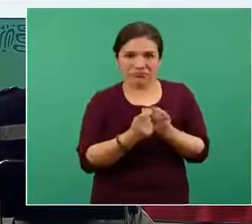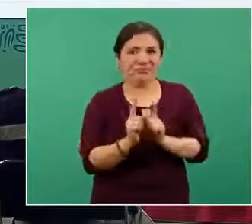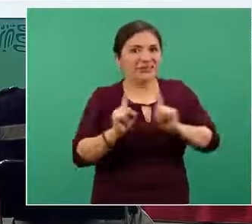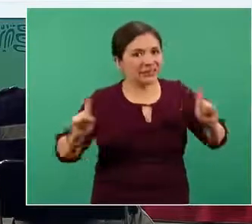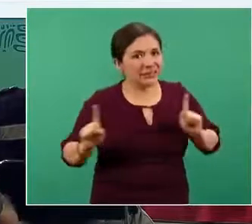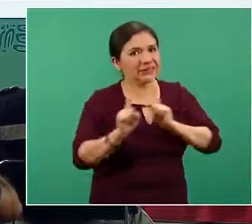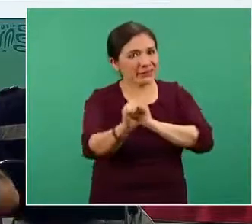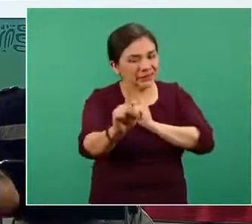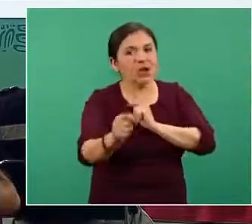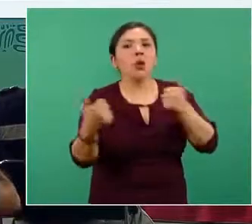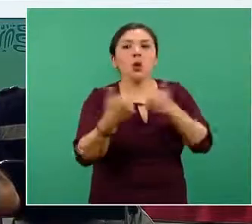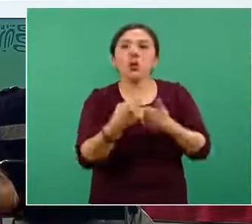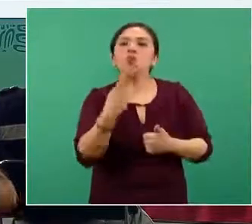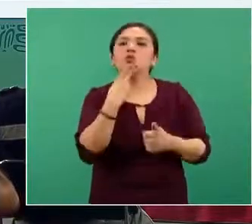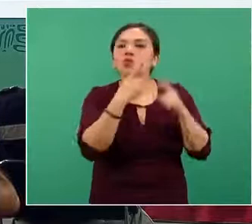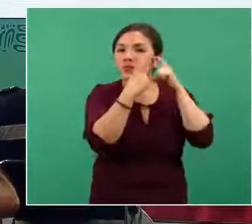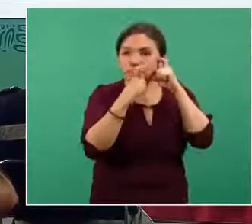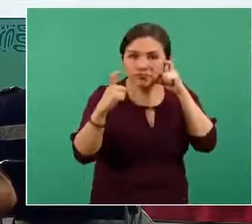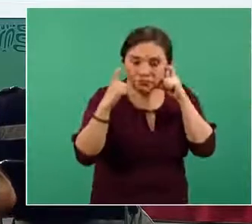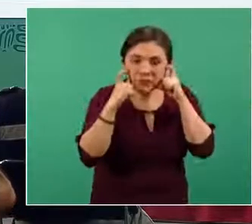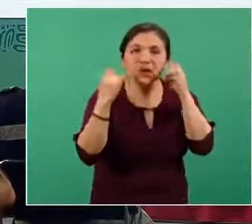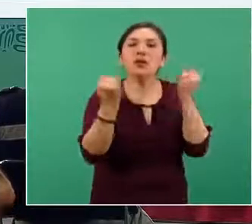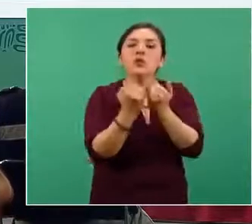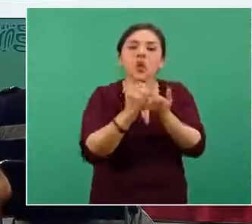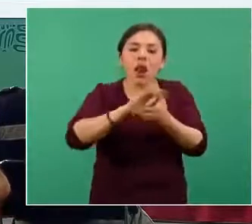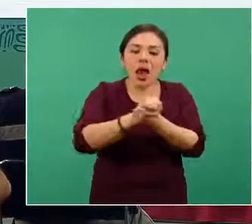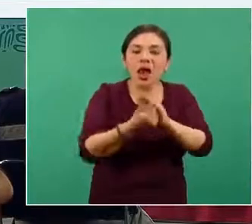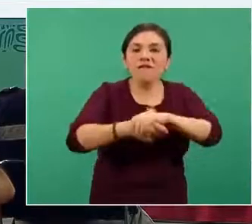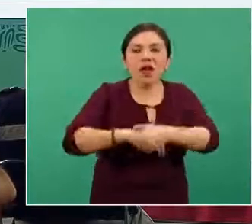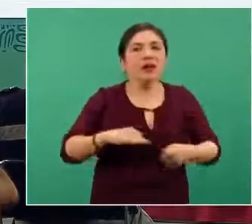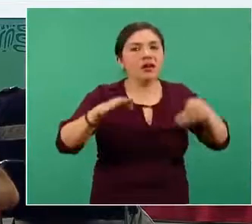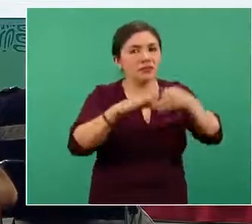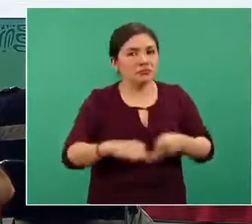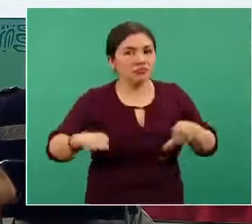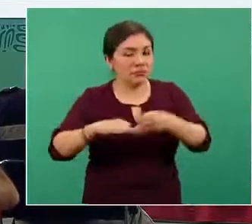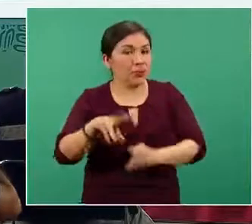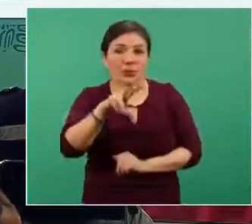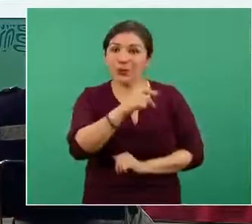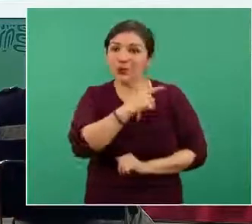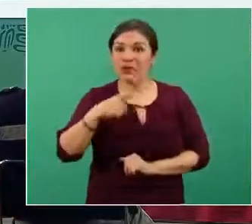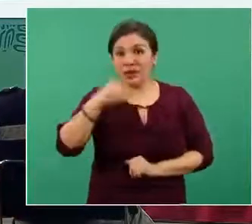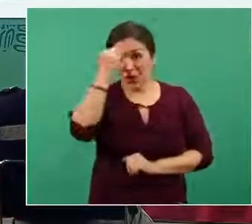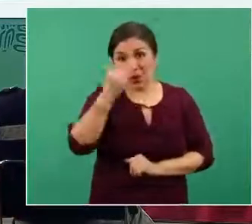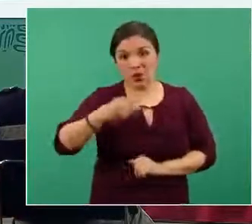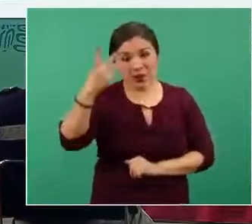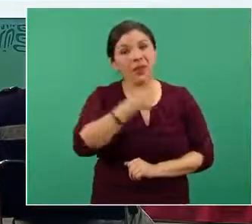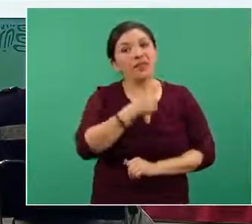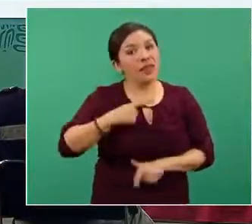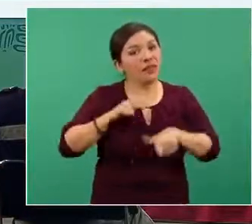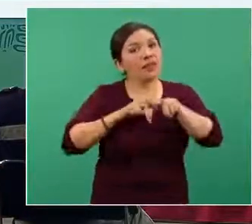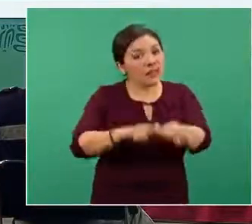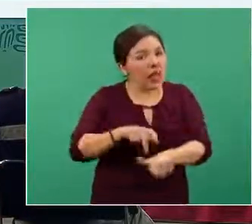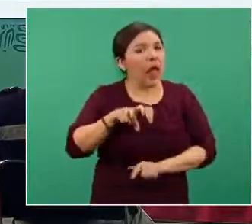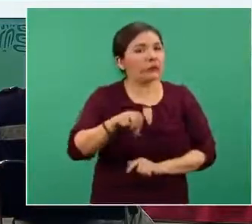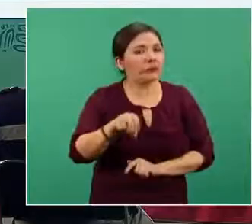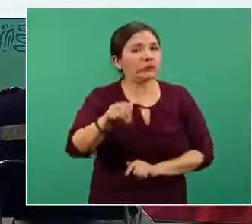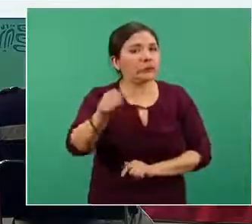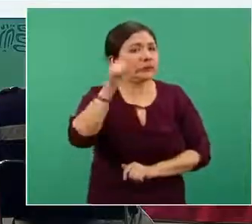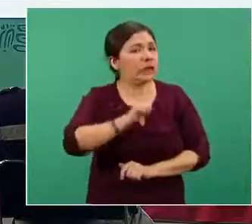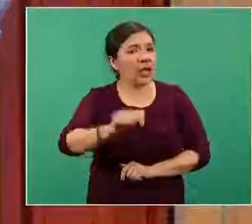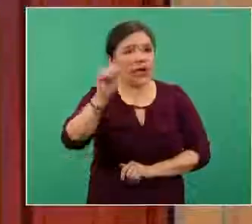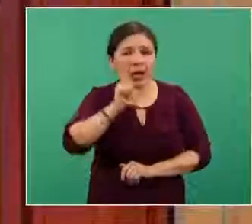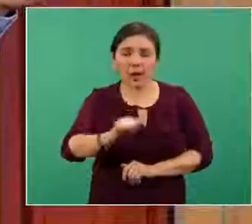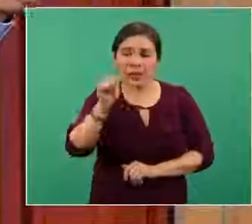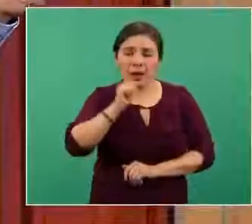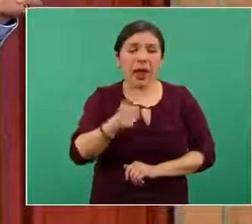el uso correcto del cubreboca y el lavado frecuente de manos. Esto no lo podemos olvidar y hay que estarlas realizando siempre y en cada